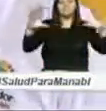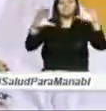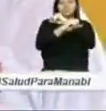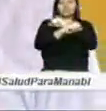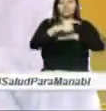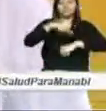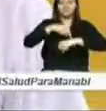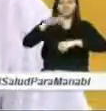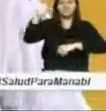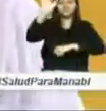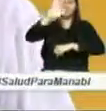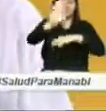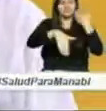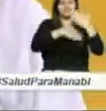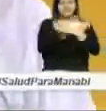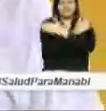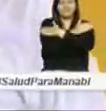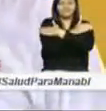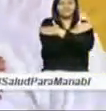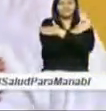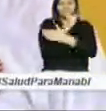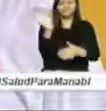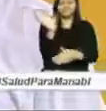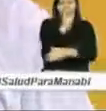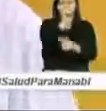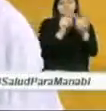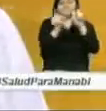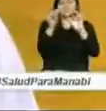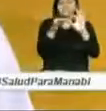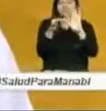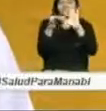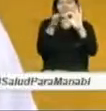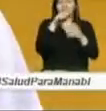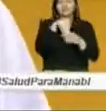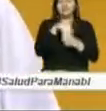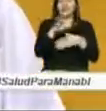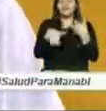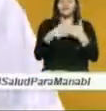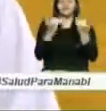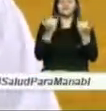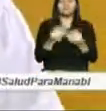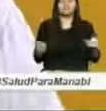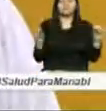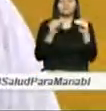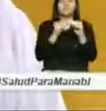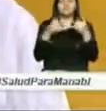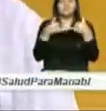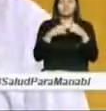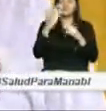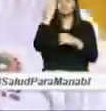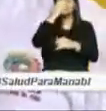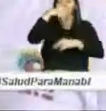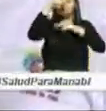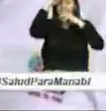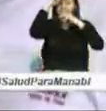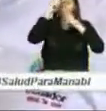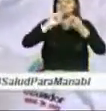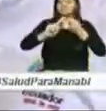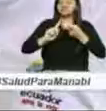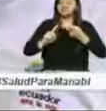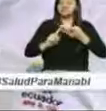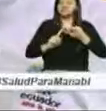tiempo, tan solo un abrazo a todas las compañeras, compañeros presentes, a los que nos siguen por los medios de comunicación y a